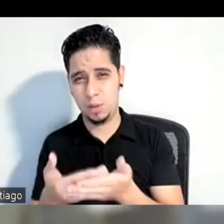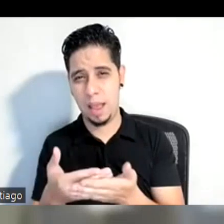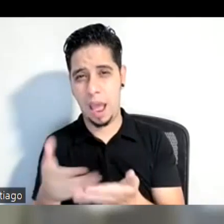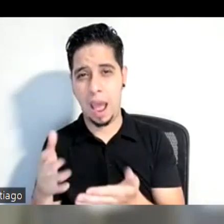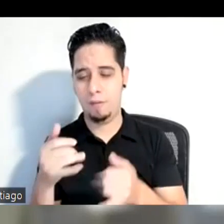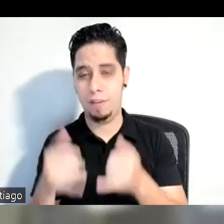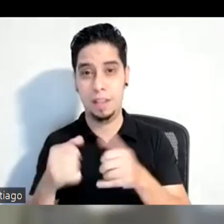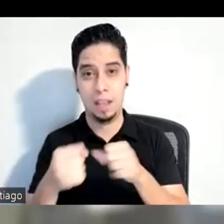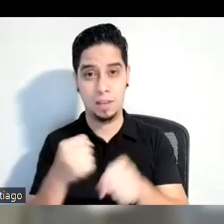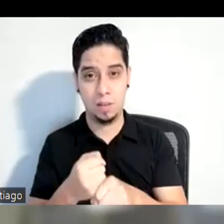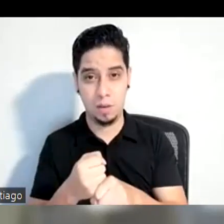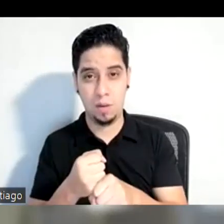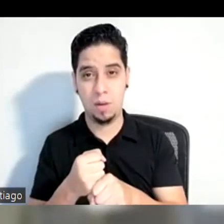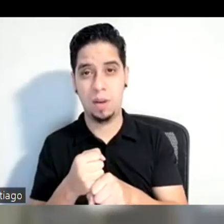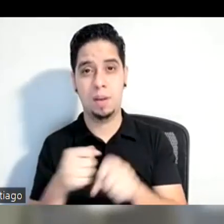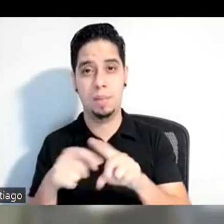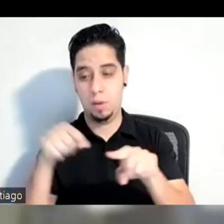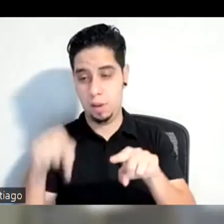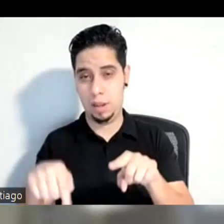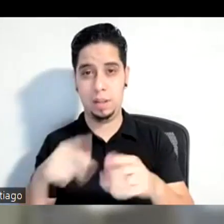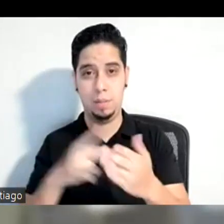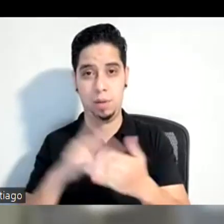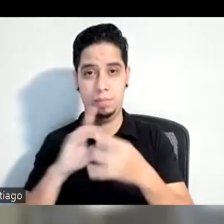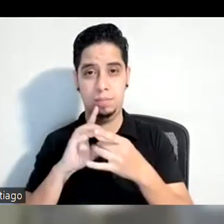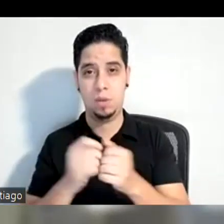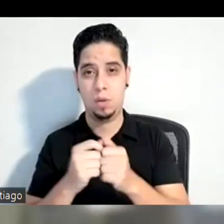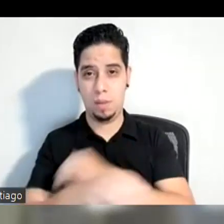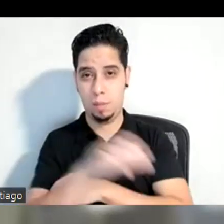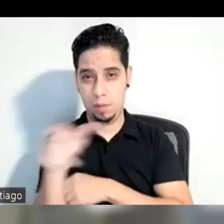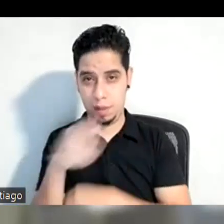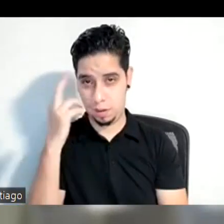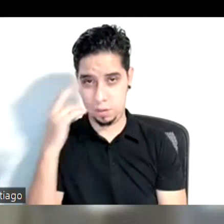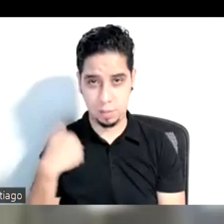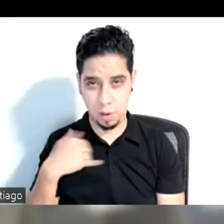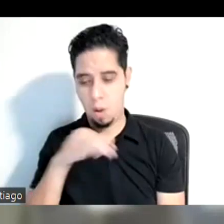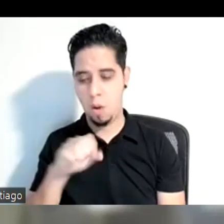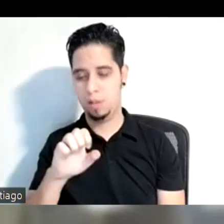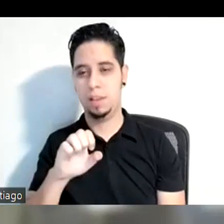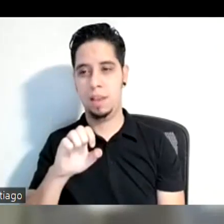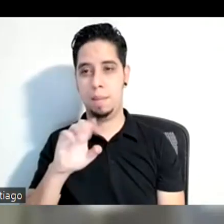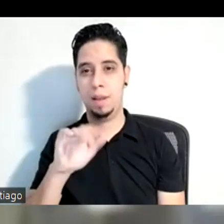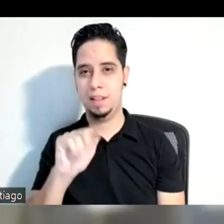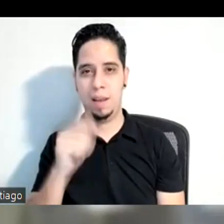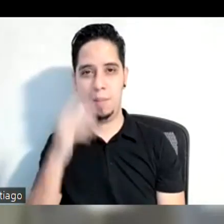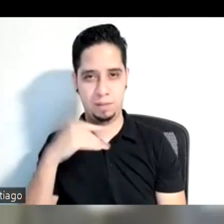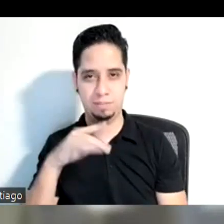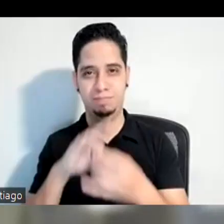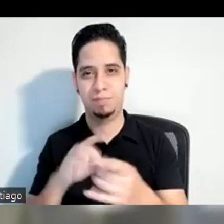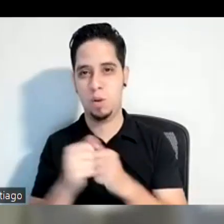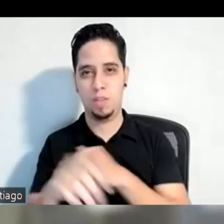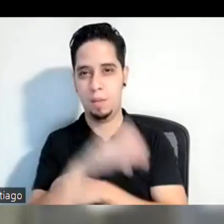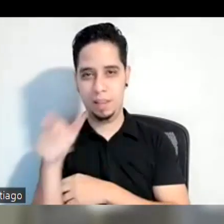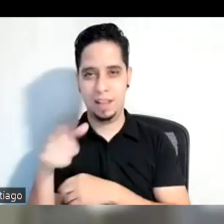pero este programa es el de la Navidad. Y por eso que tenemos a José Beltrán aquí. Es de la Navidad y él nos